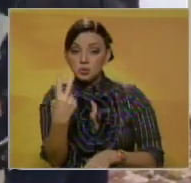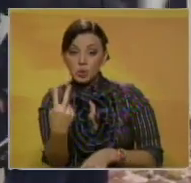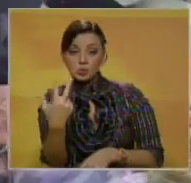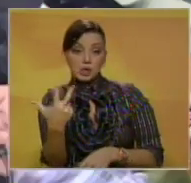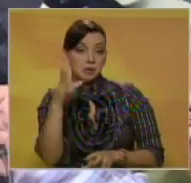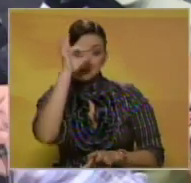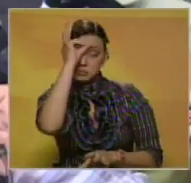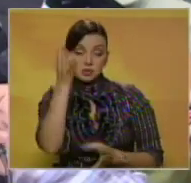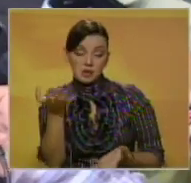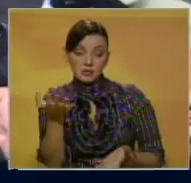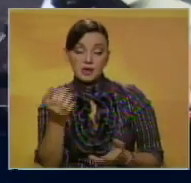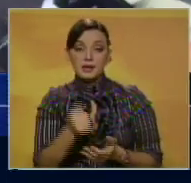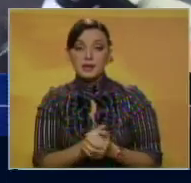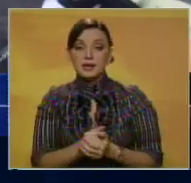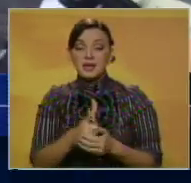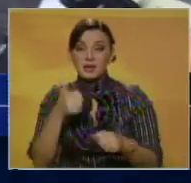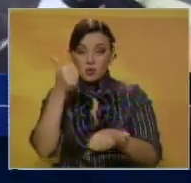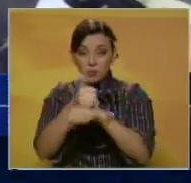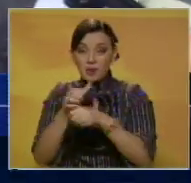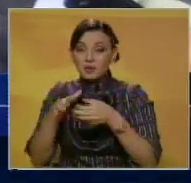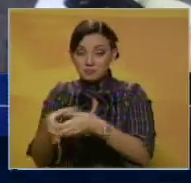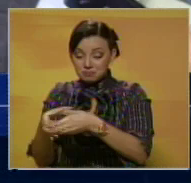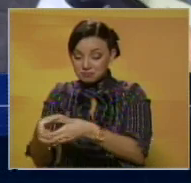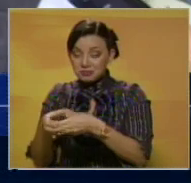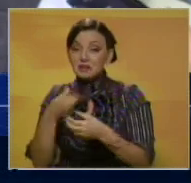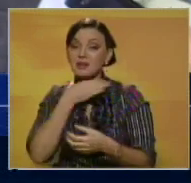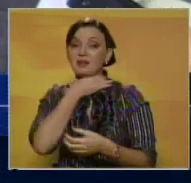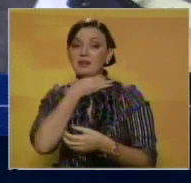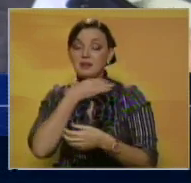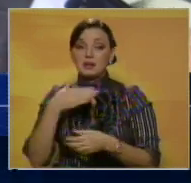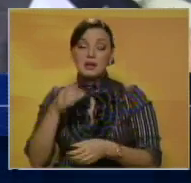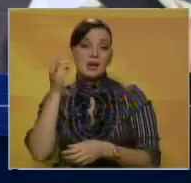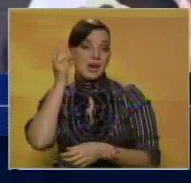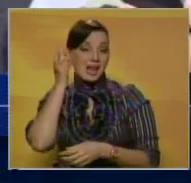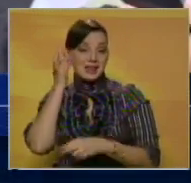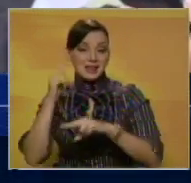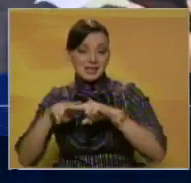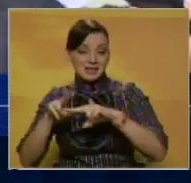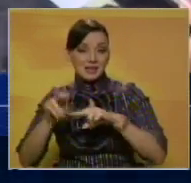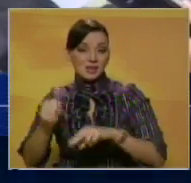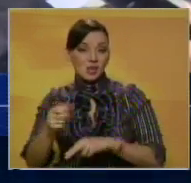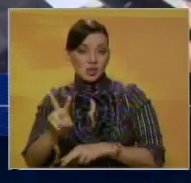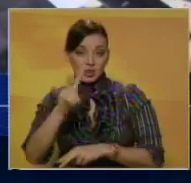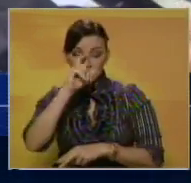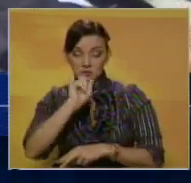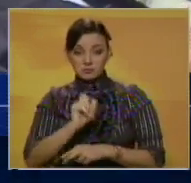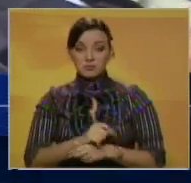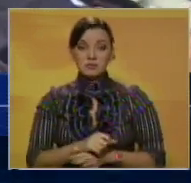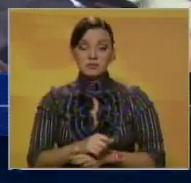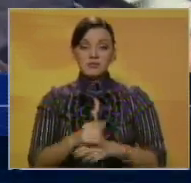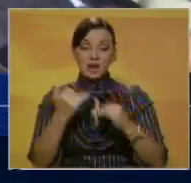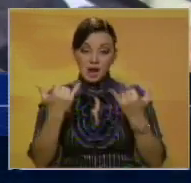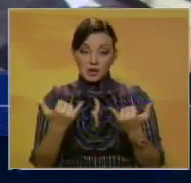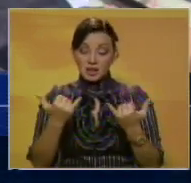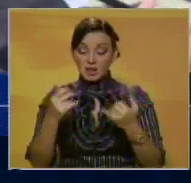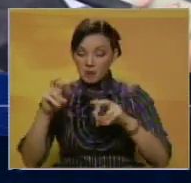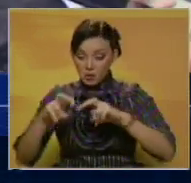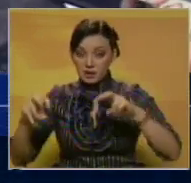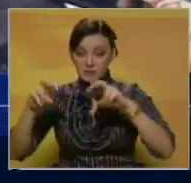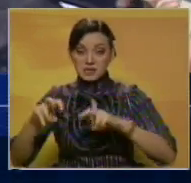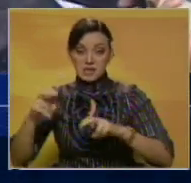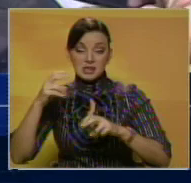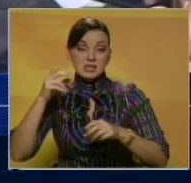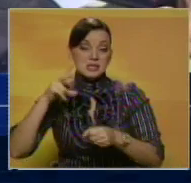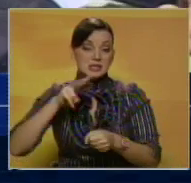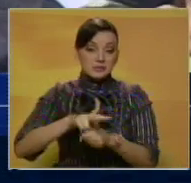fallecida. Estábamos en este momento por determinar, tras la experticia forense, lo que tiene que ver si la misma fue objeto de alguna